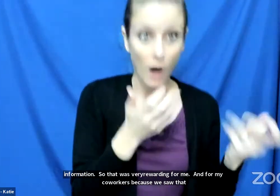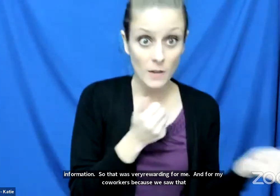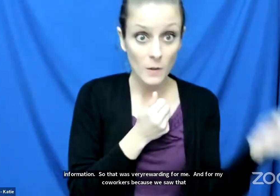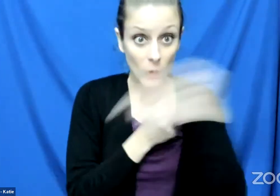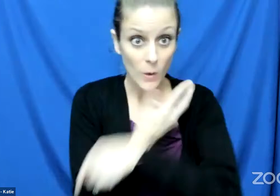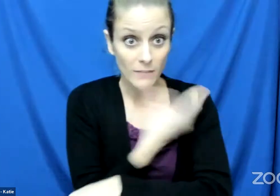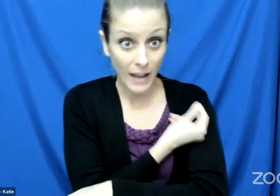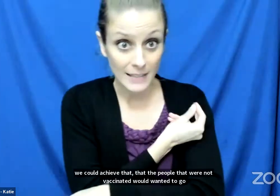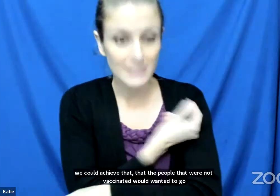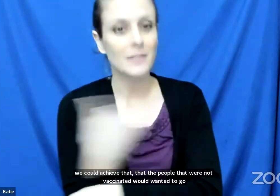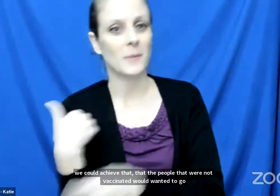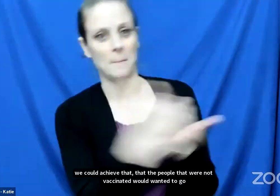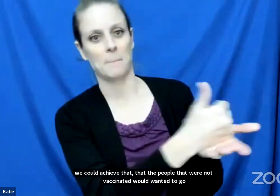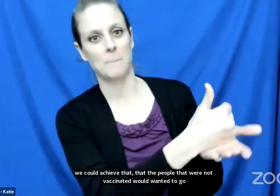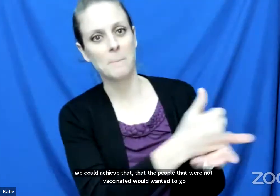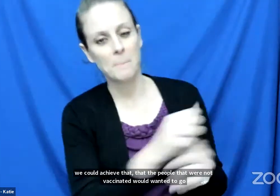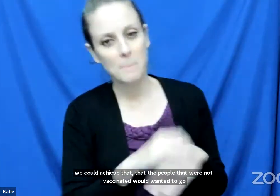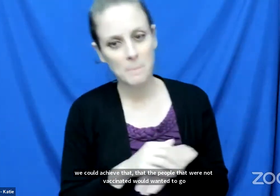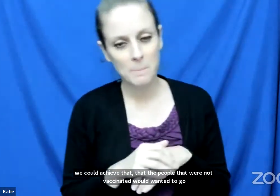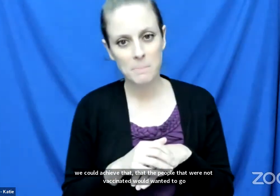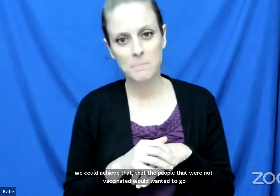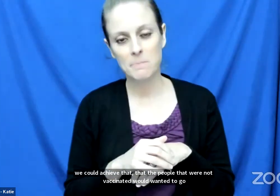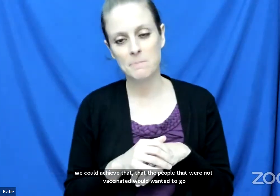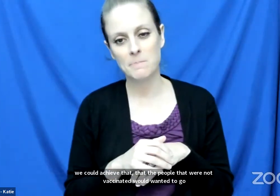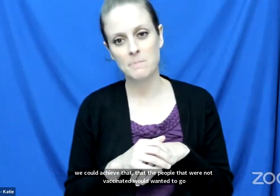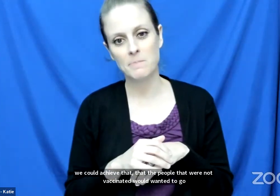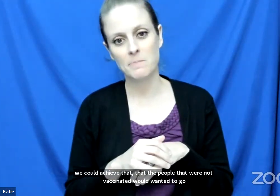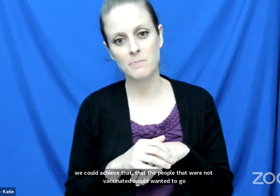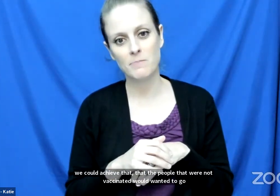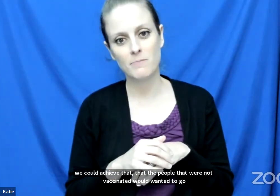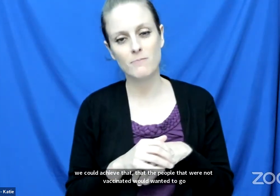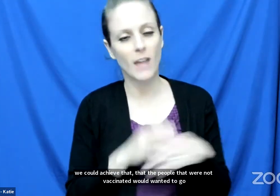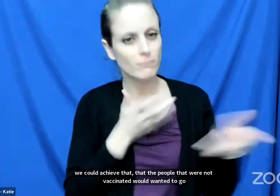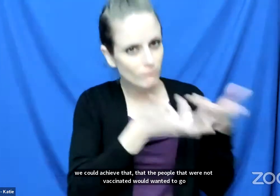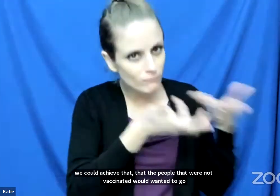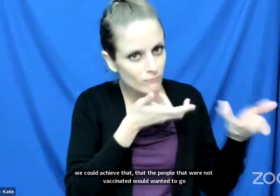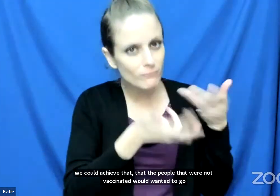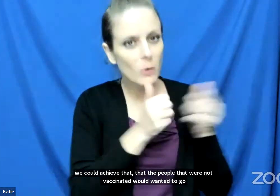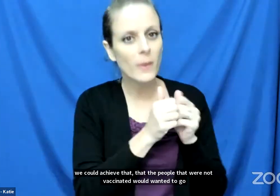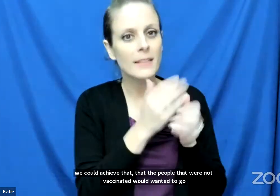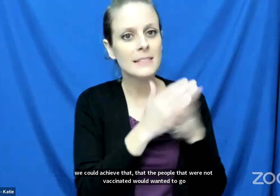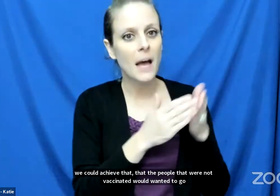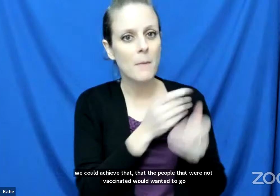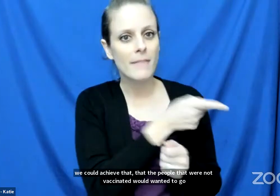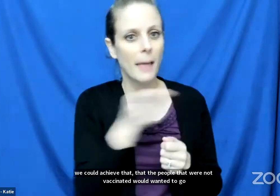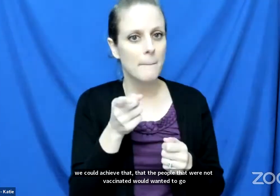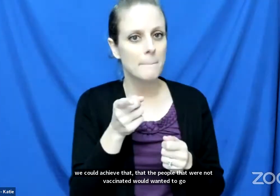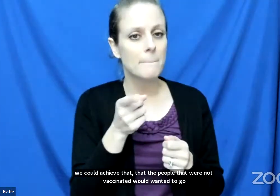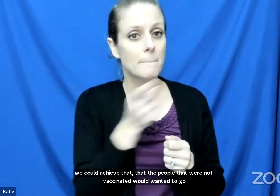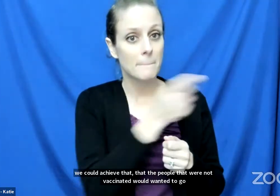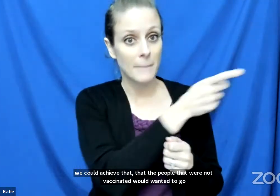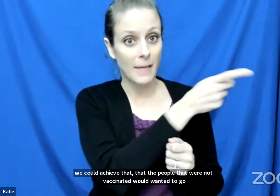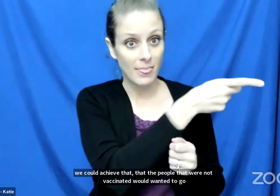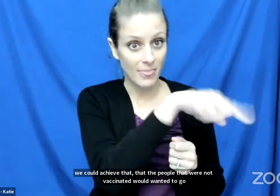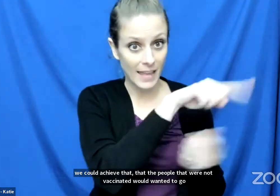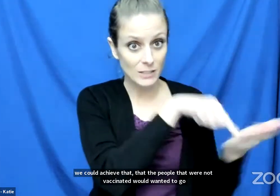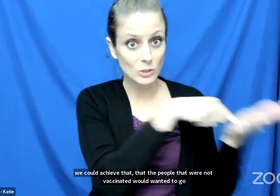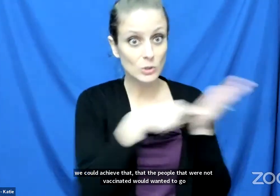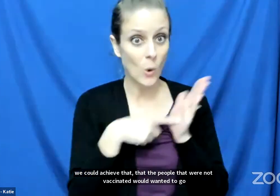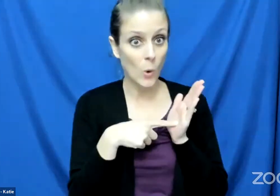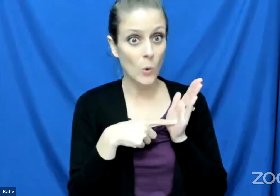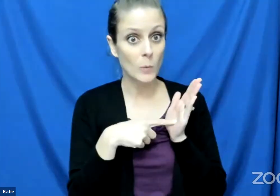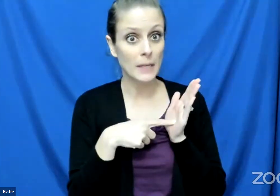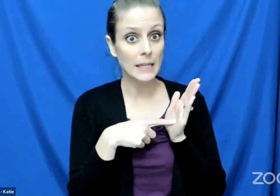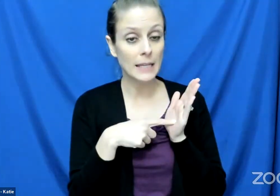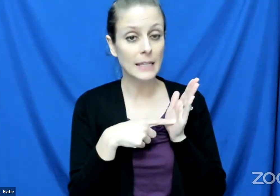yo tuve comunicación con ellas y me mostraron que sí se fueron a vacunar y eso alegró mi corazón, porque eso quiere